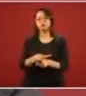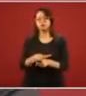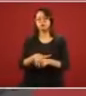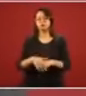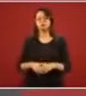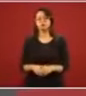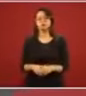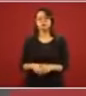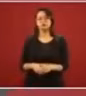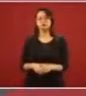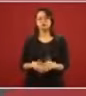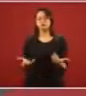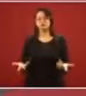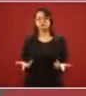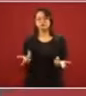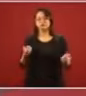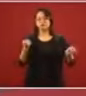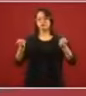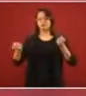era cambiar al régimen